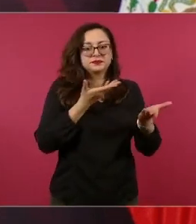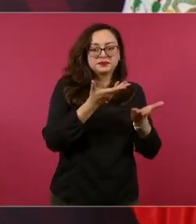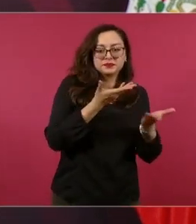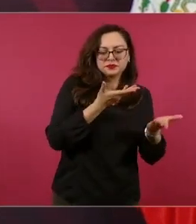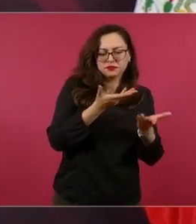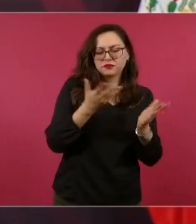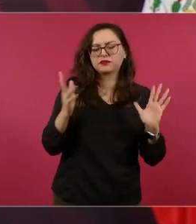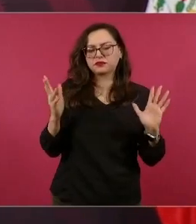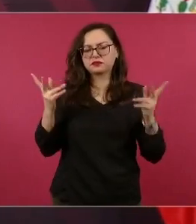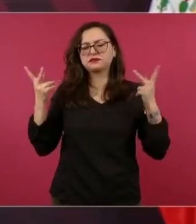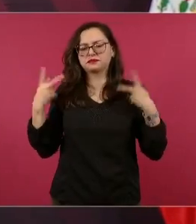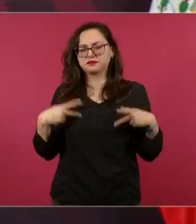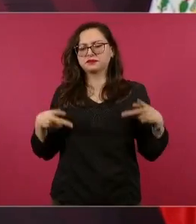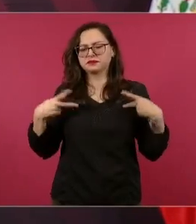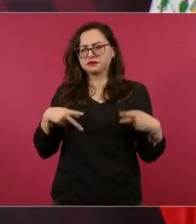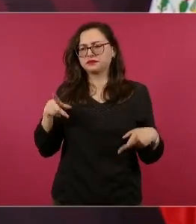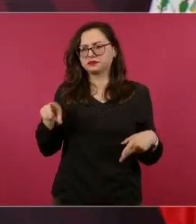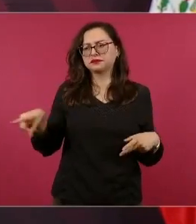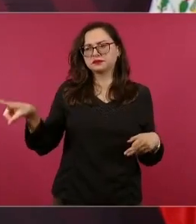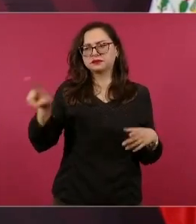confía mucho en nosotros.